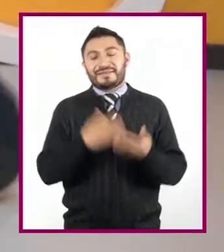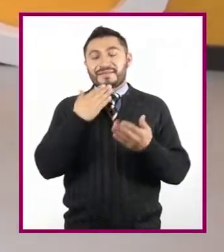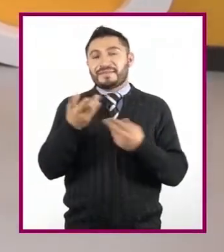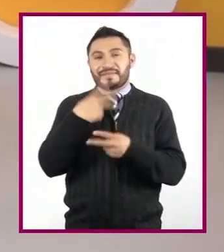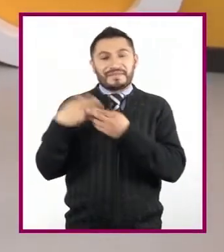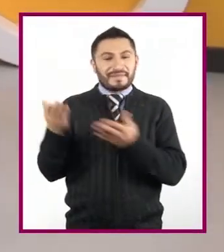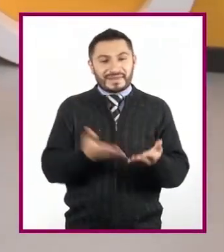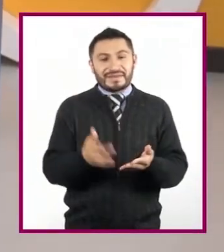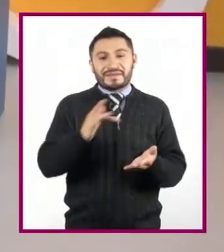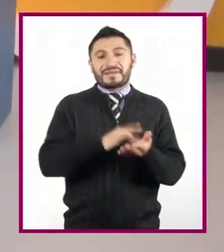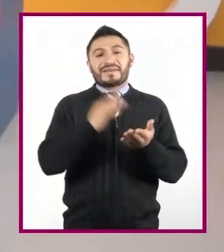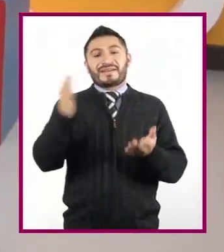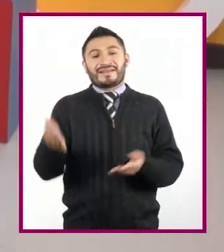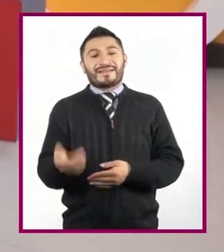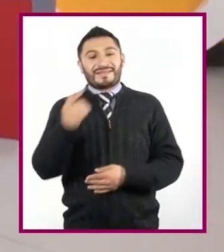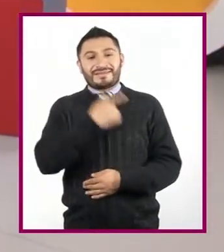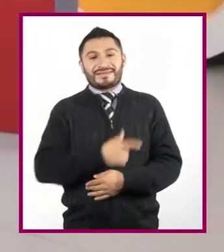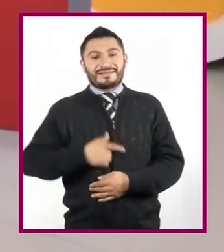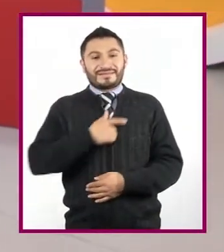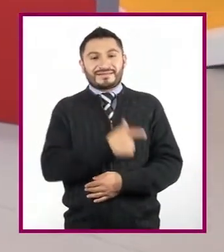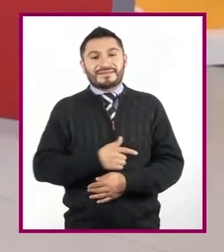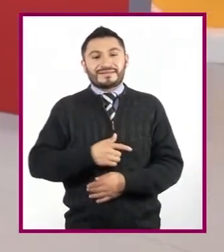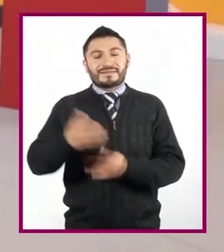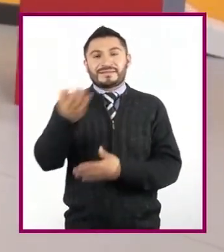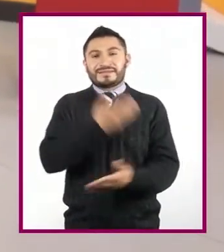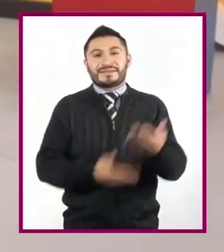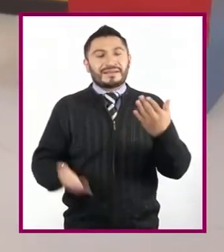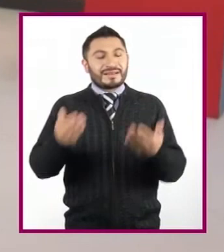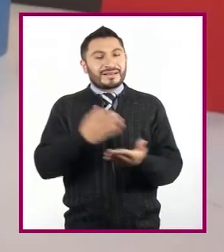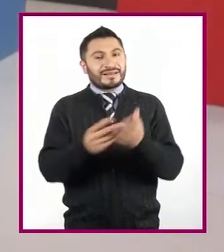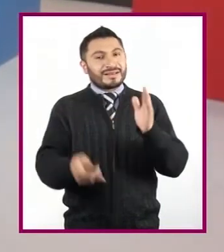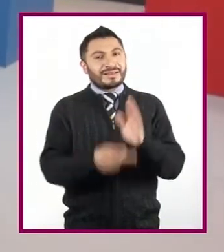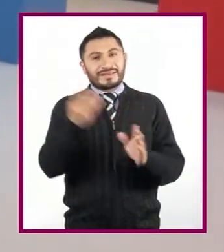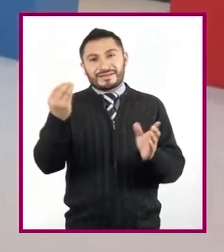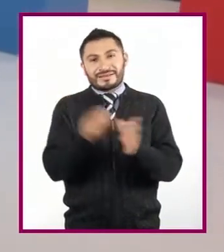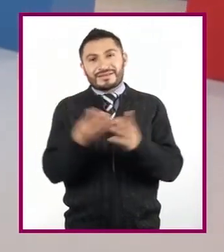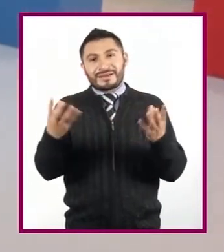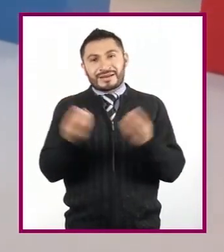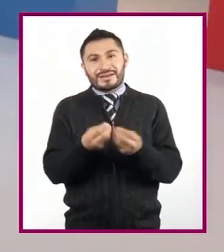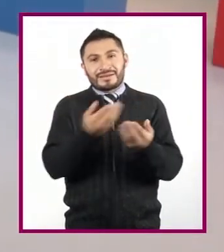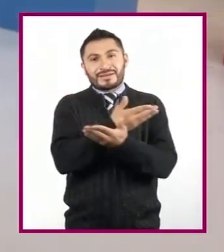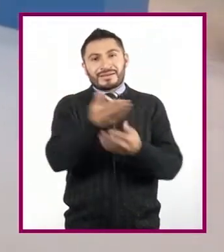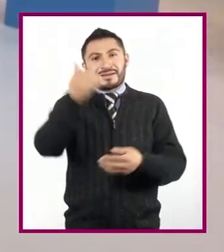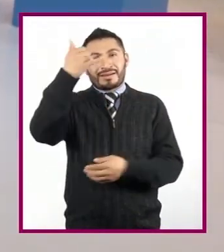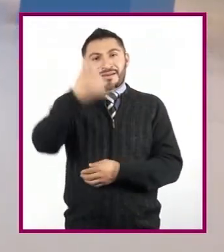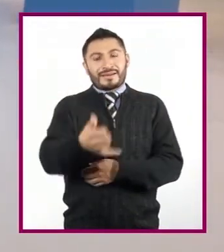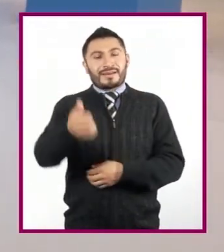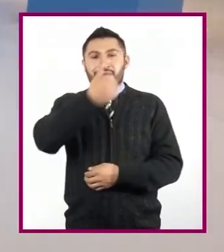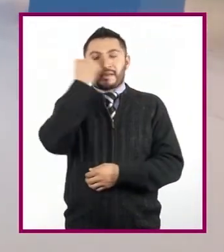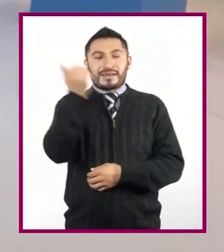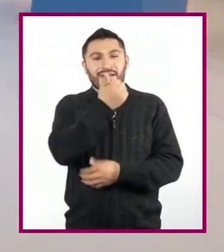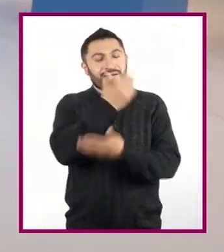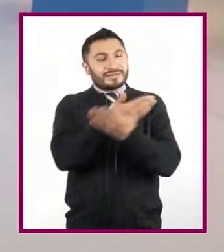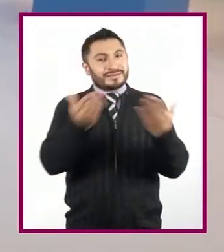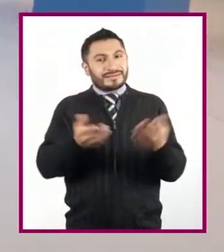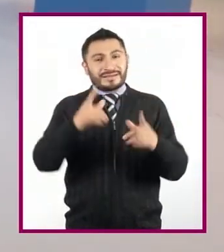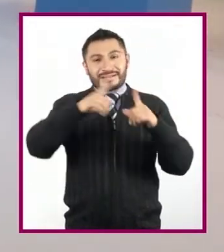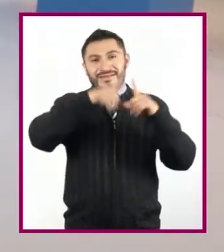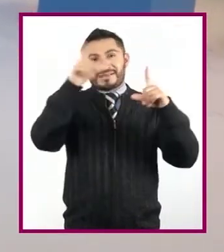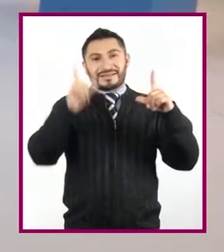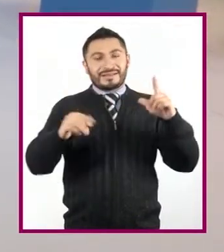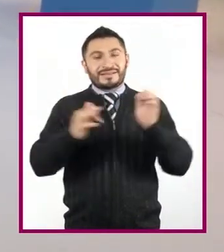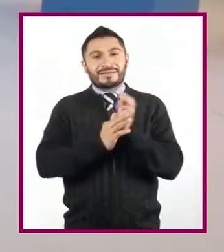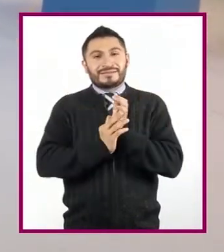Gracias, maestra Miriam. Es un gusto compartir otra sesión contigo y con nuestras alumnas y alumnos en todo el